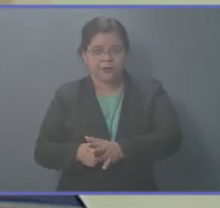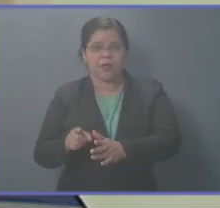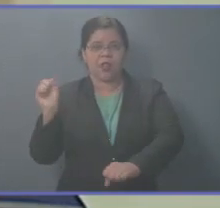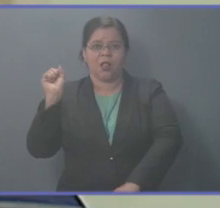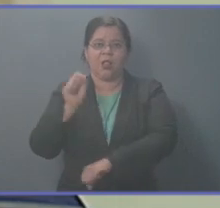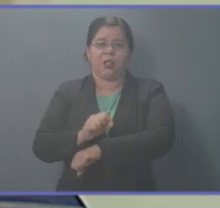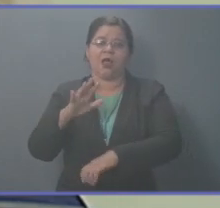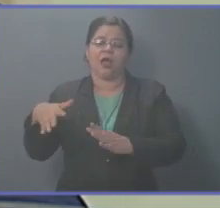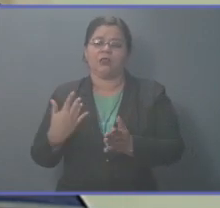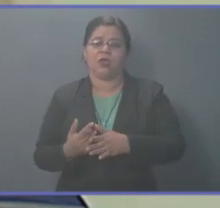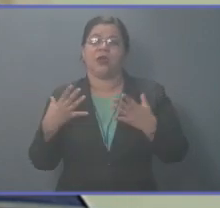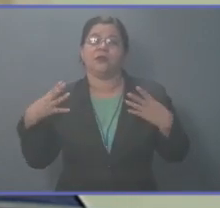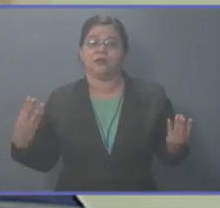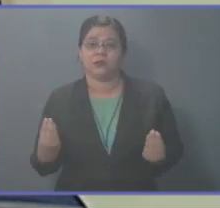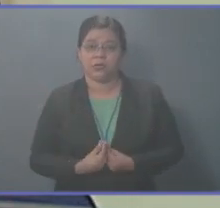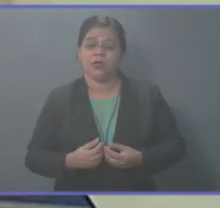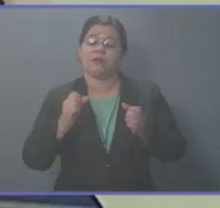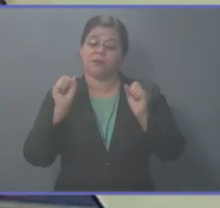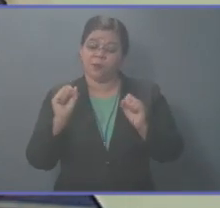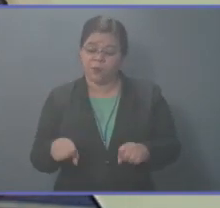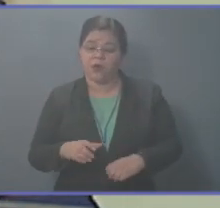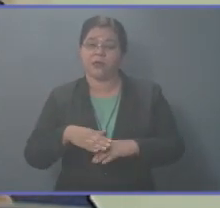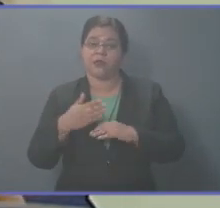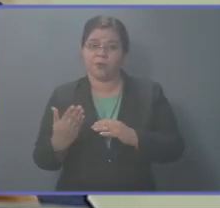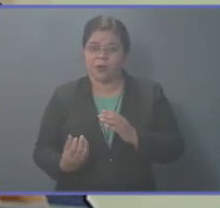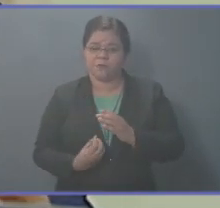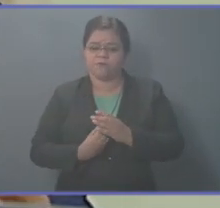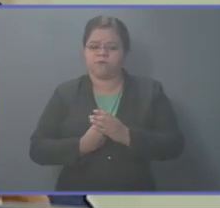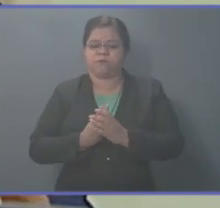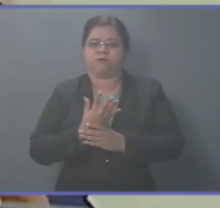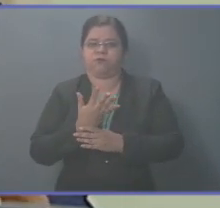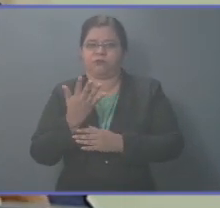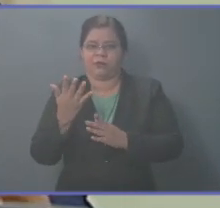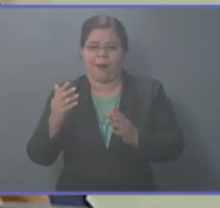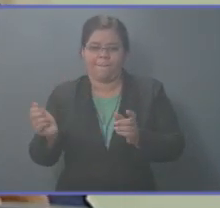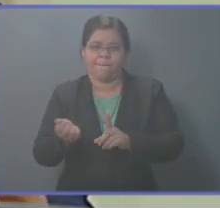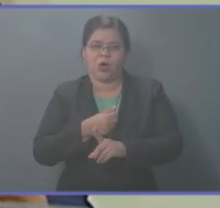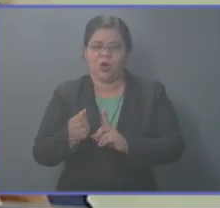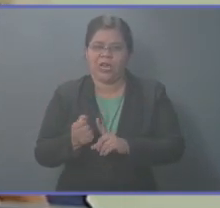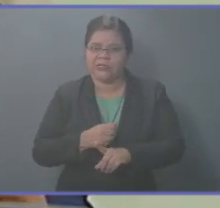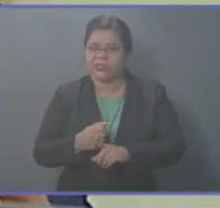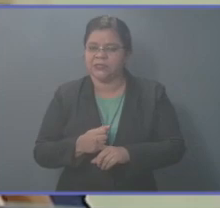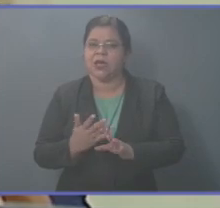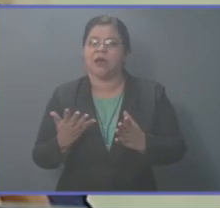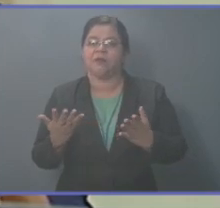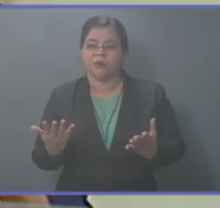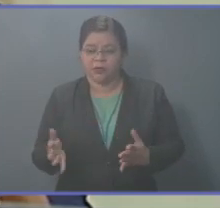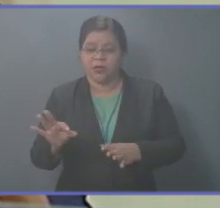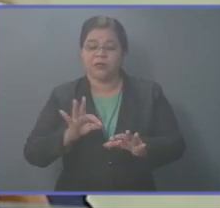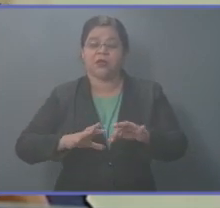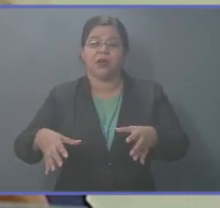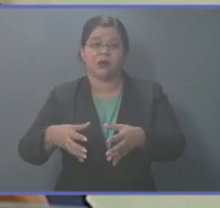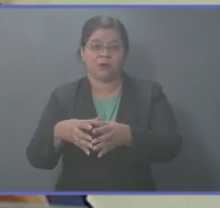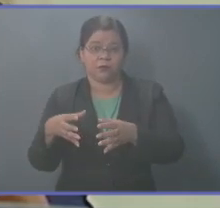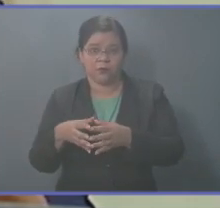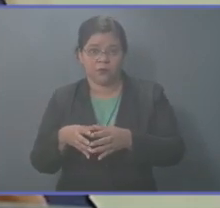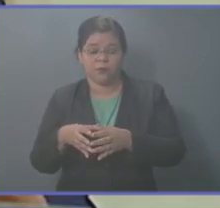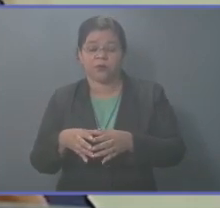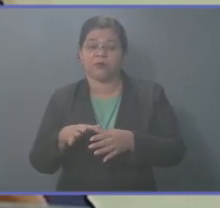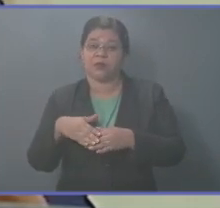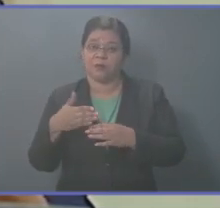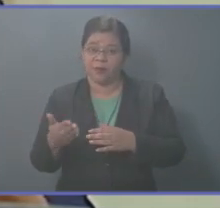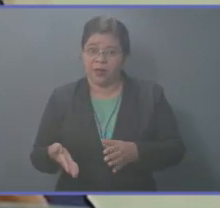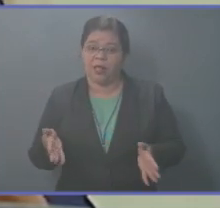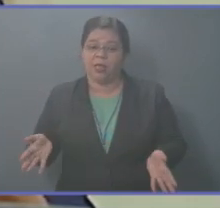la sociedad puede incubar mayores niveles de violencia en determinados grupos y desatar